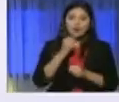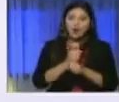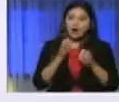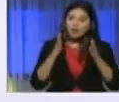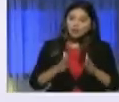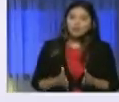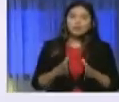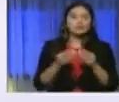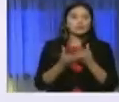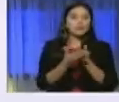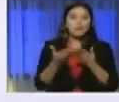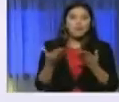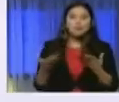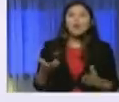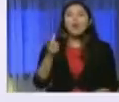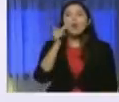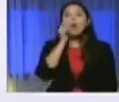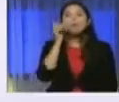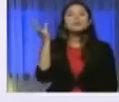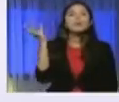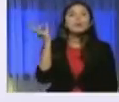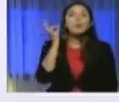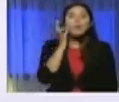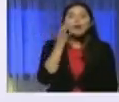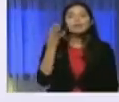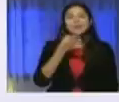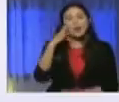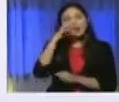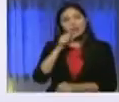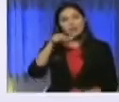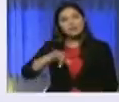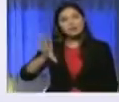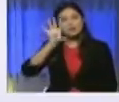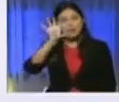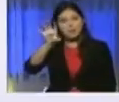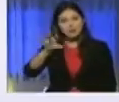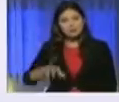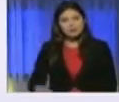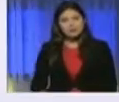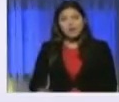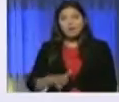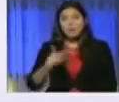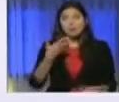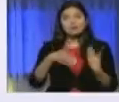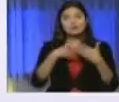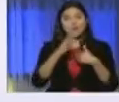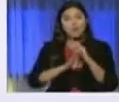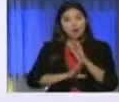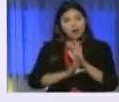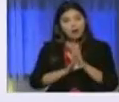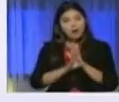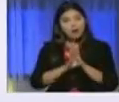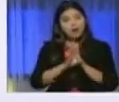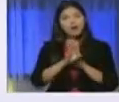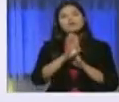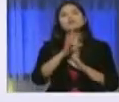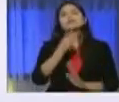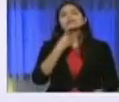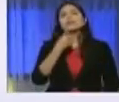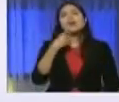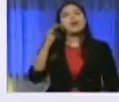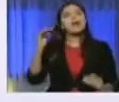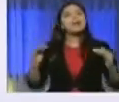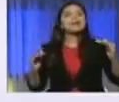trabajadoras, entre hombres y mujeres que creemos en esta patria, y ir logrando lo que yo llamo un